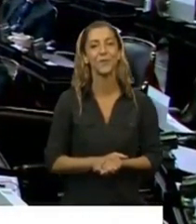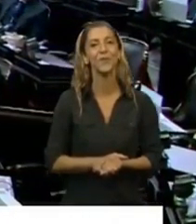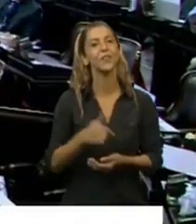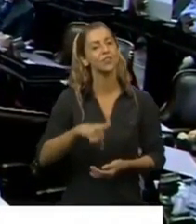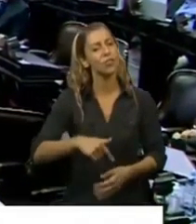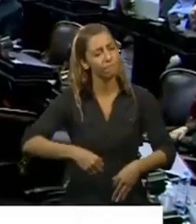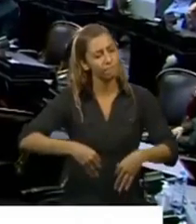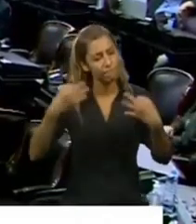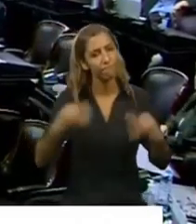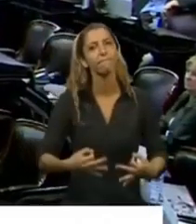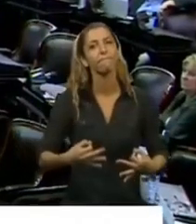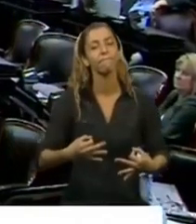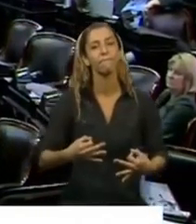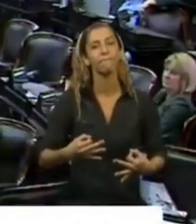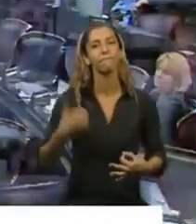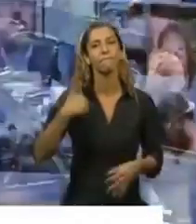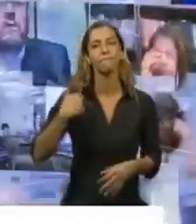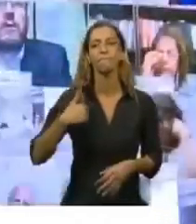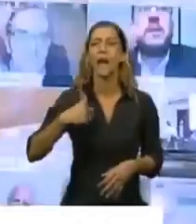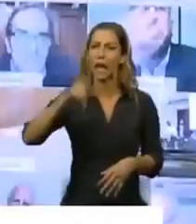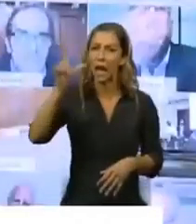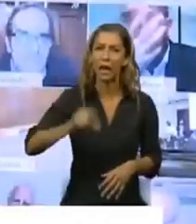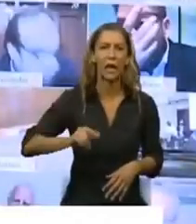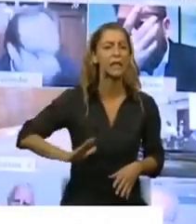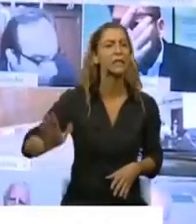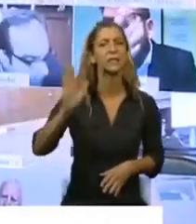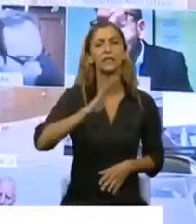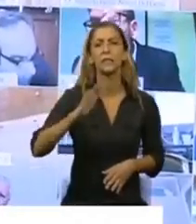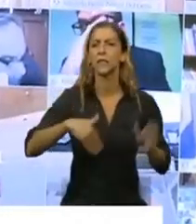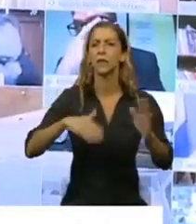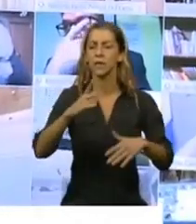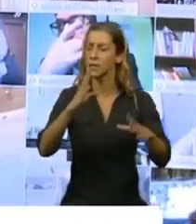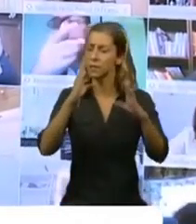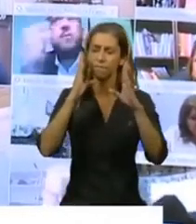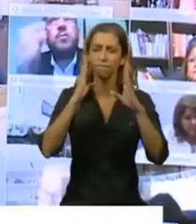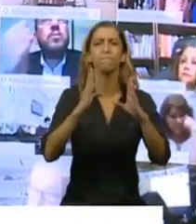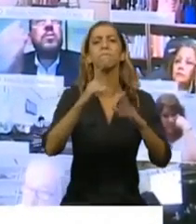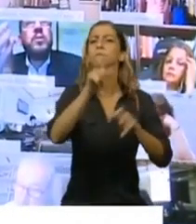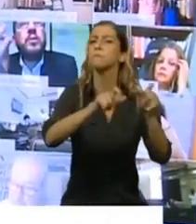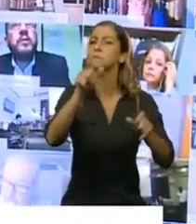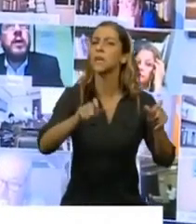país coloca sobre los contribuyentes una pesada carga